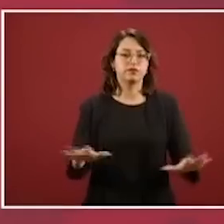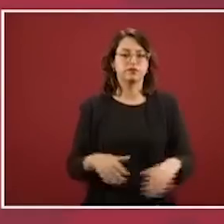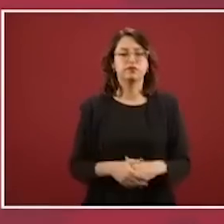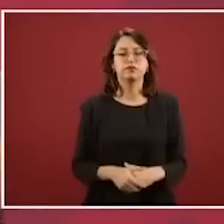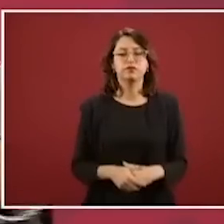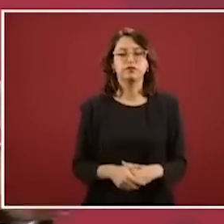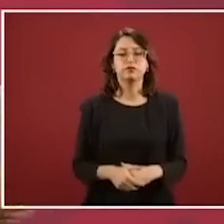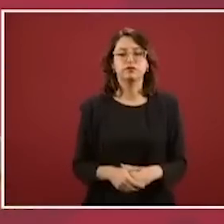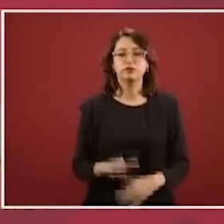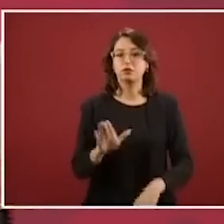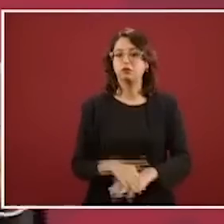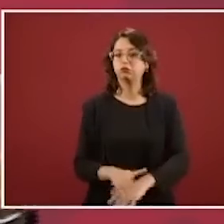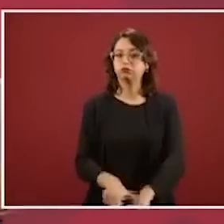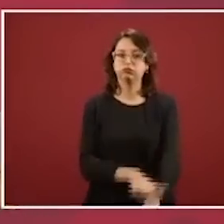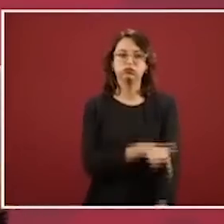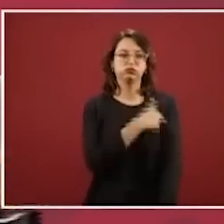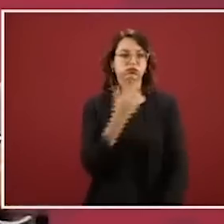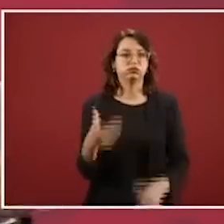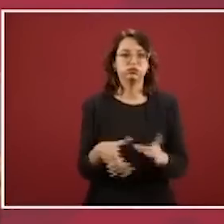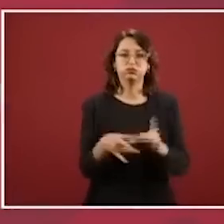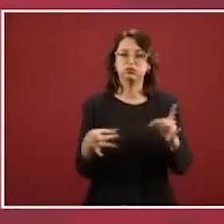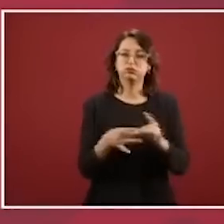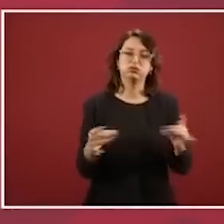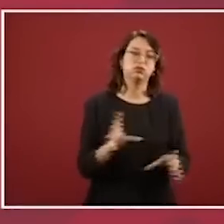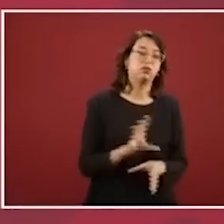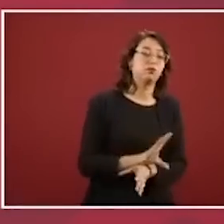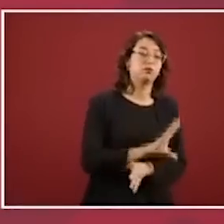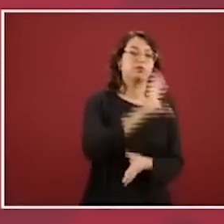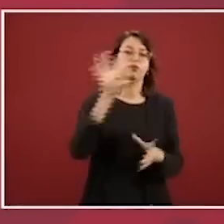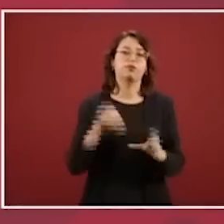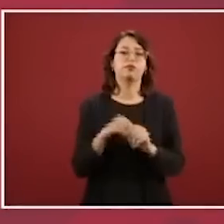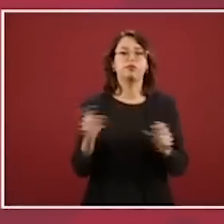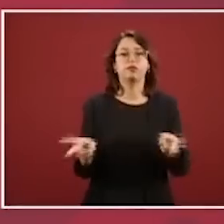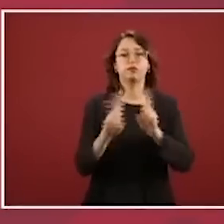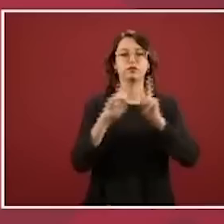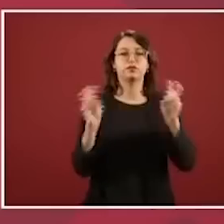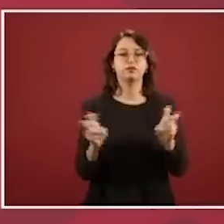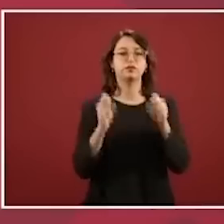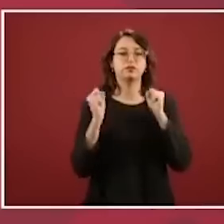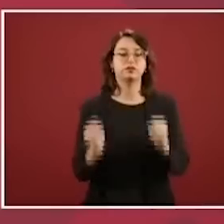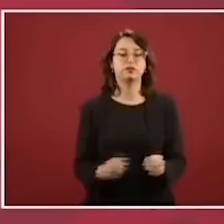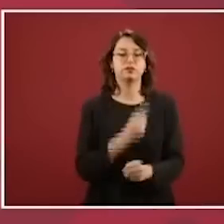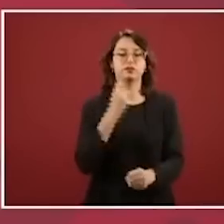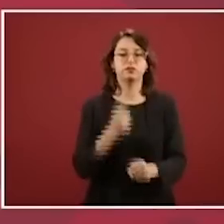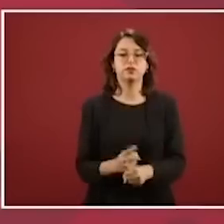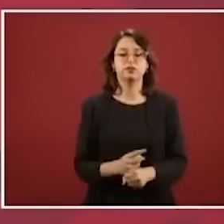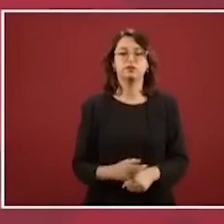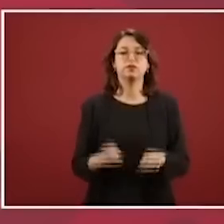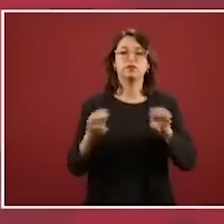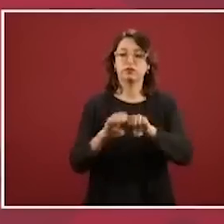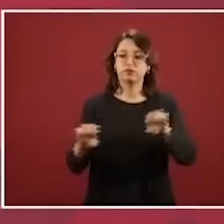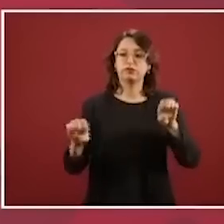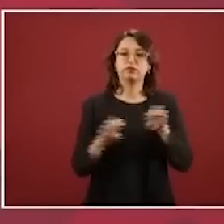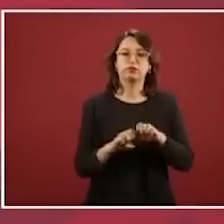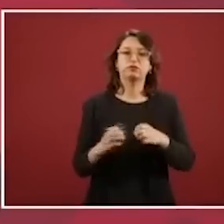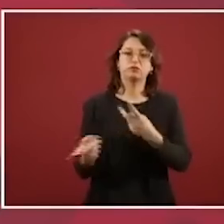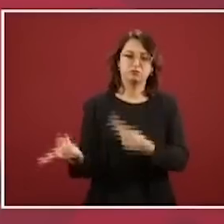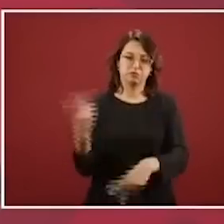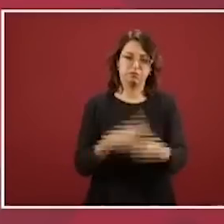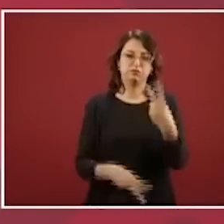mañana amplia, todo lo que se está diciendo, se está haciendo. Viene el gabinete de